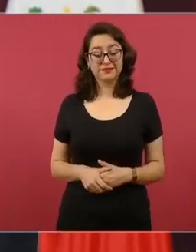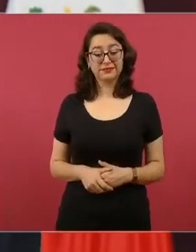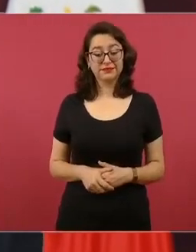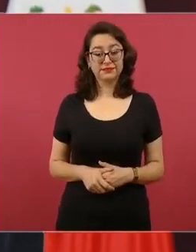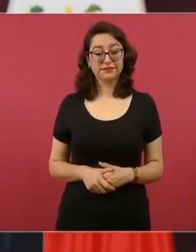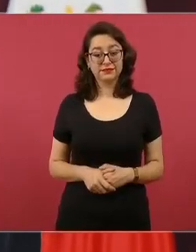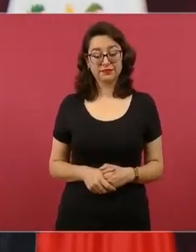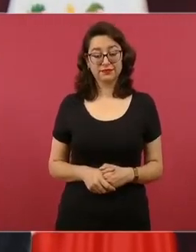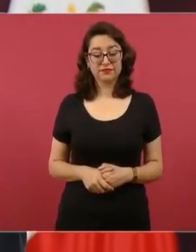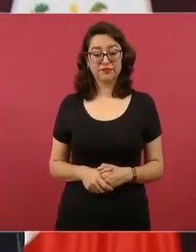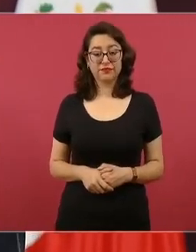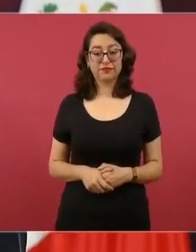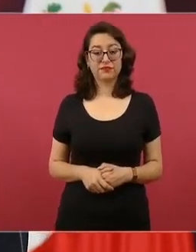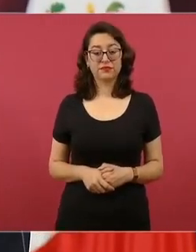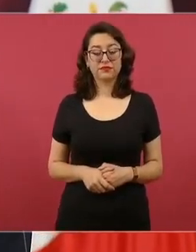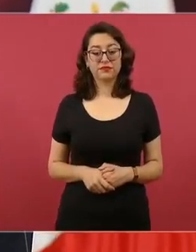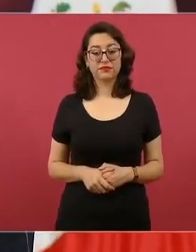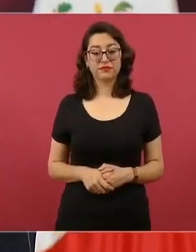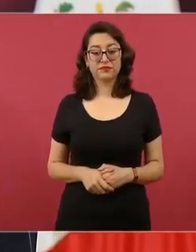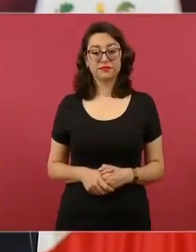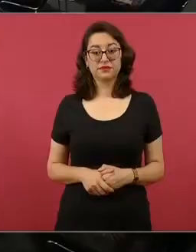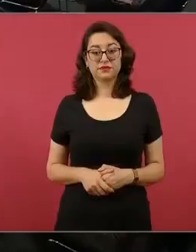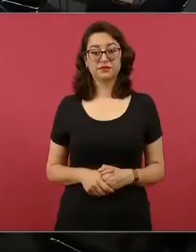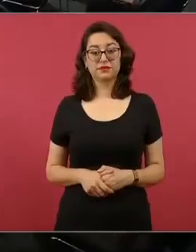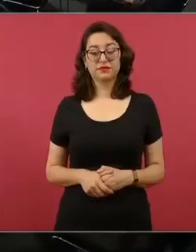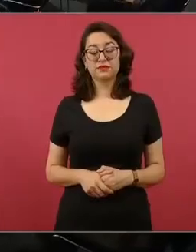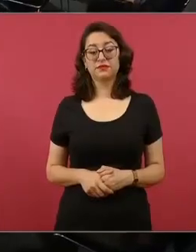En los últimos tiempos